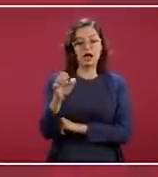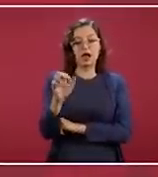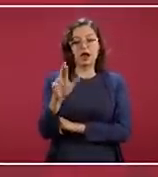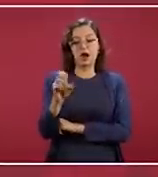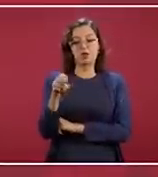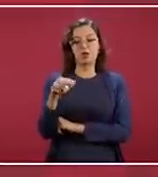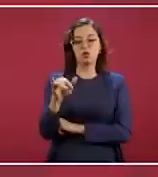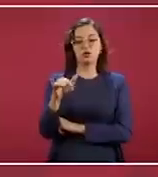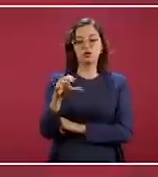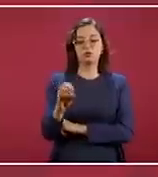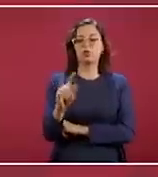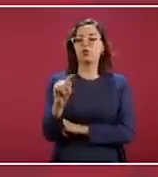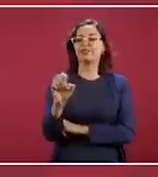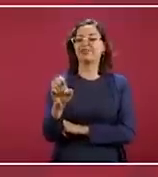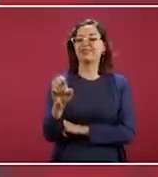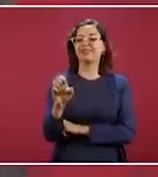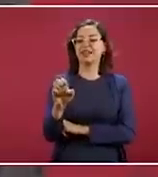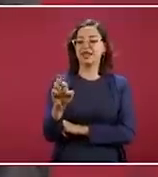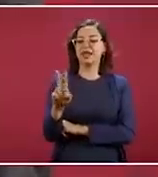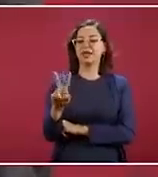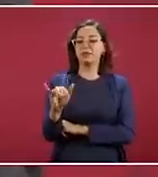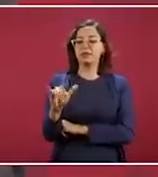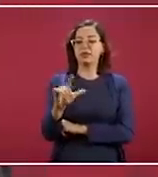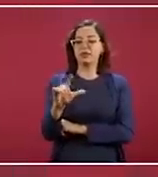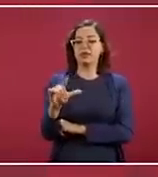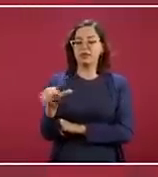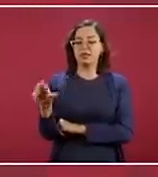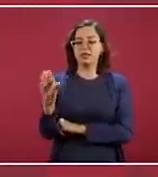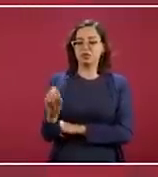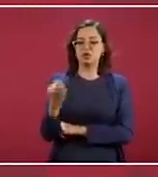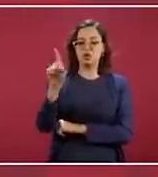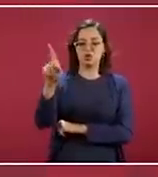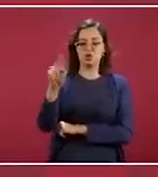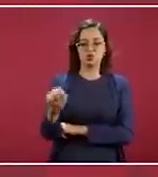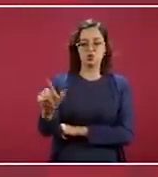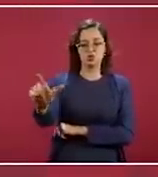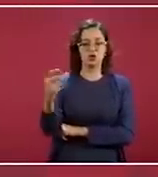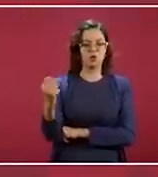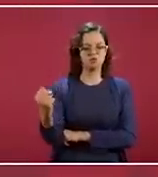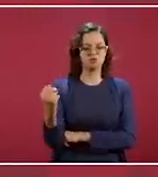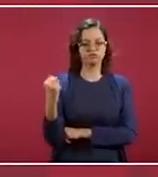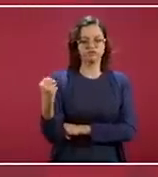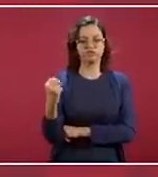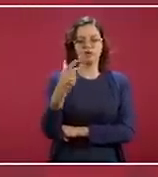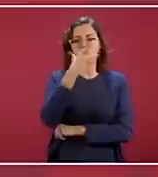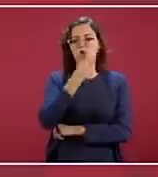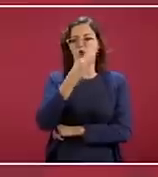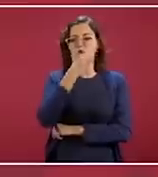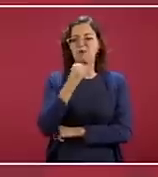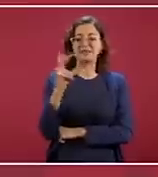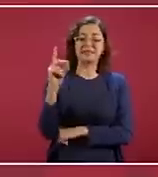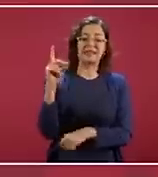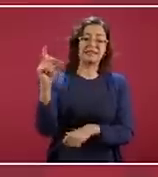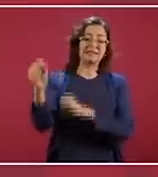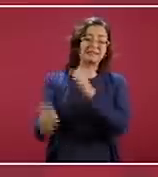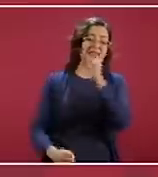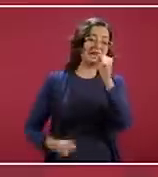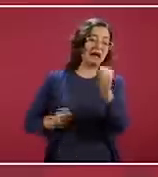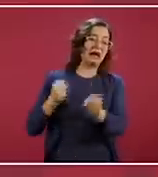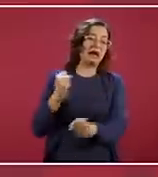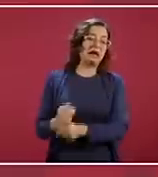que había estado como hombre fuerte en Nuevo León más de 30 años.